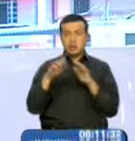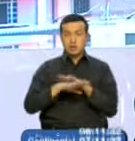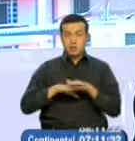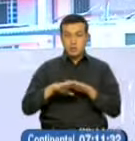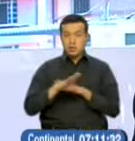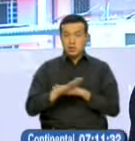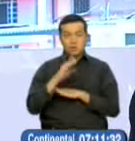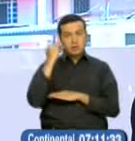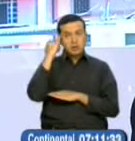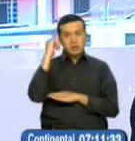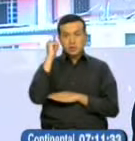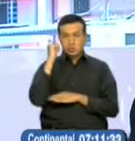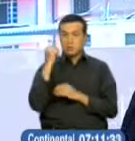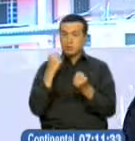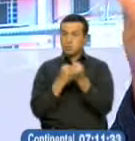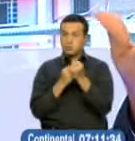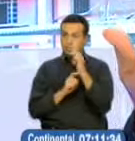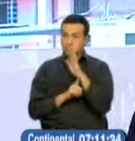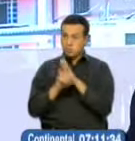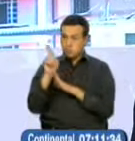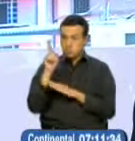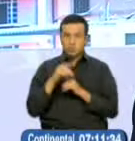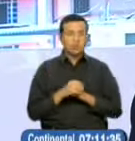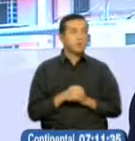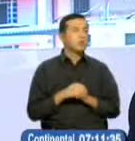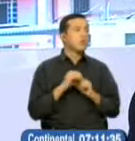una buena idea y puede ayudar muchísimo. Pero